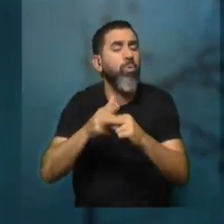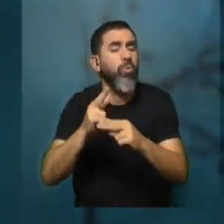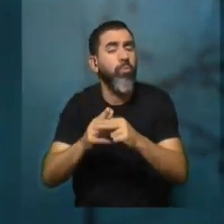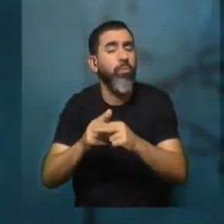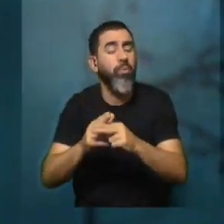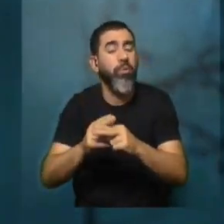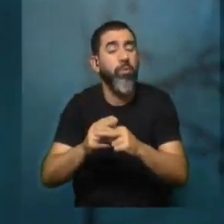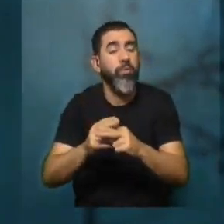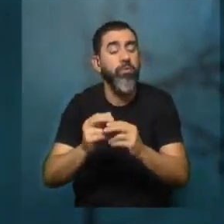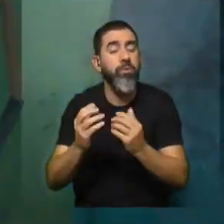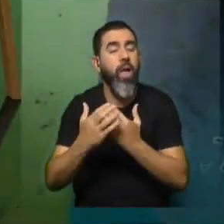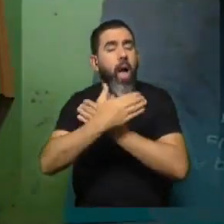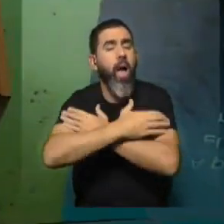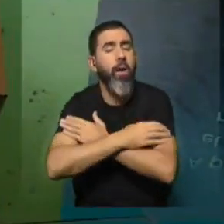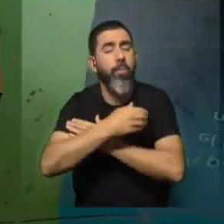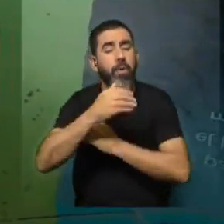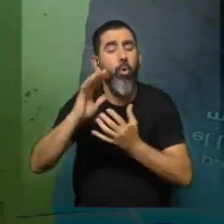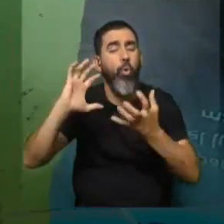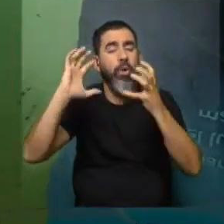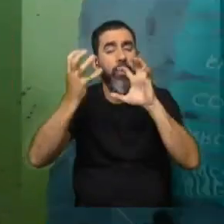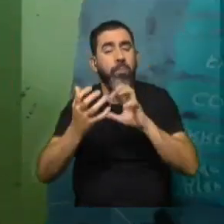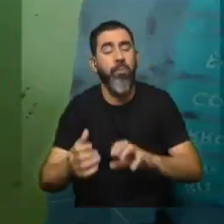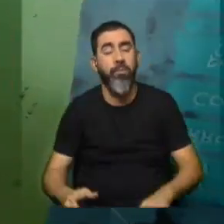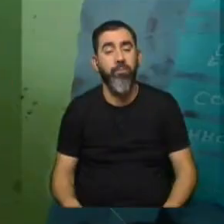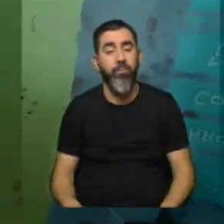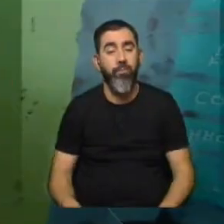el abrigo meteorológico. Bien, perfecto.